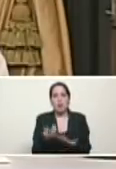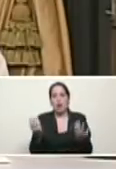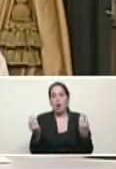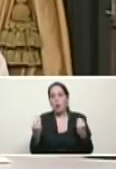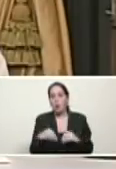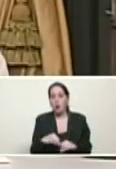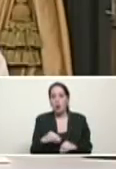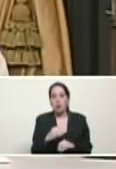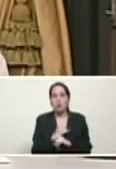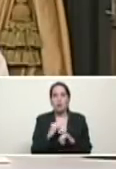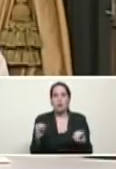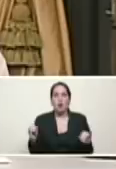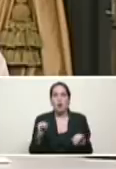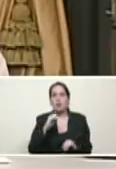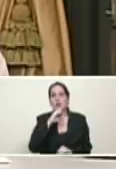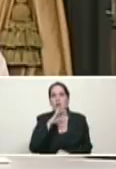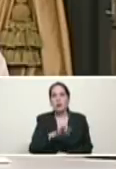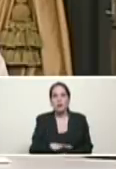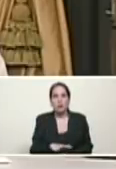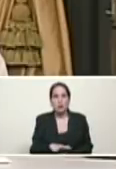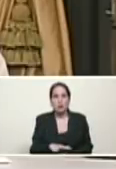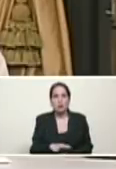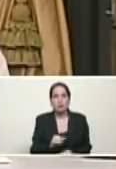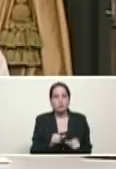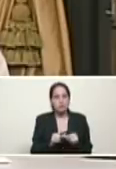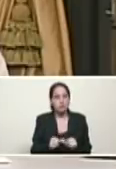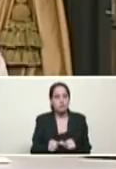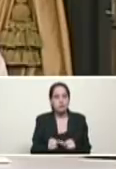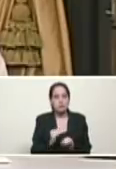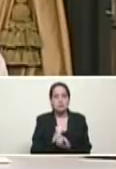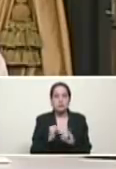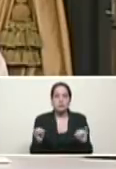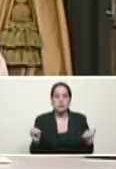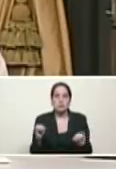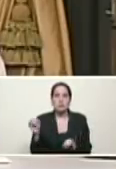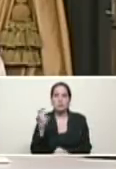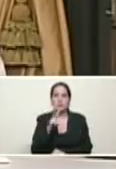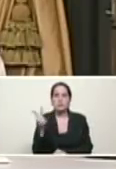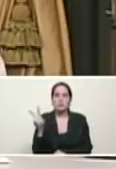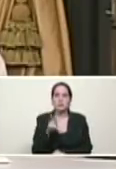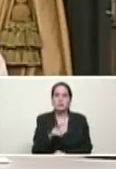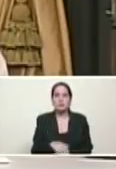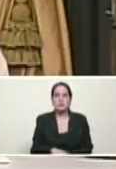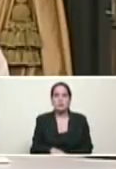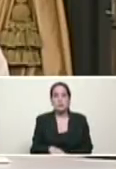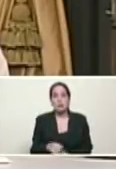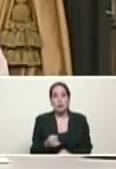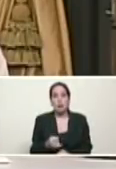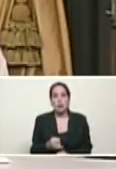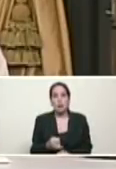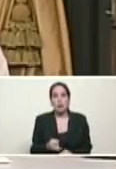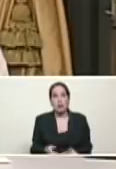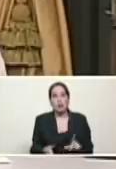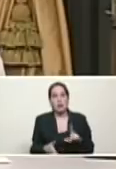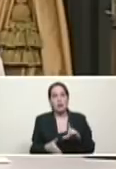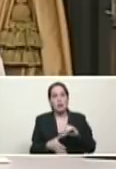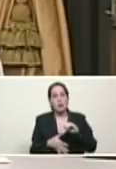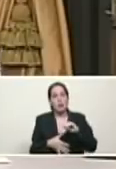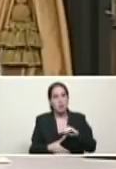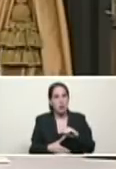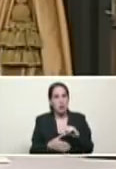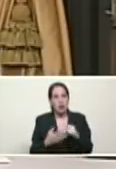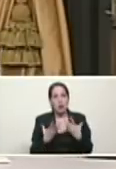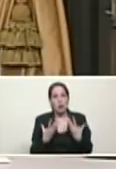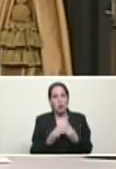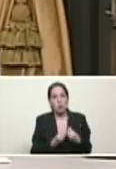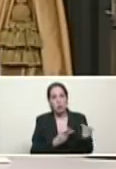pacto histórico y definitivo de la independencia de Venezuela y de América del Sur. Adelante, Justo